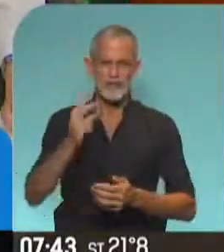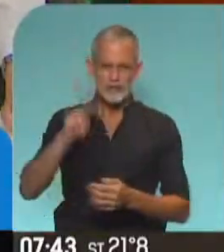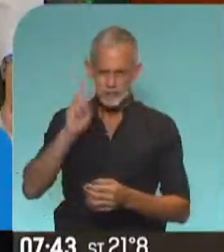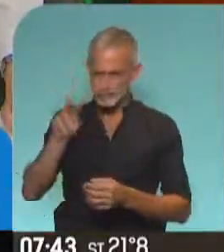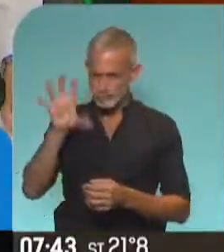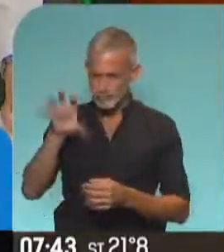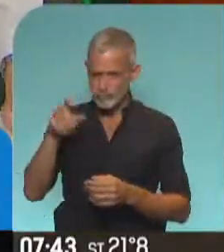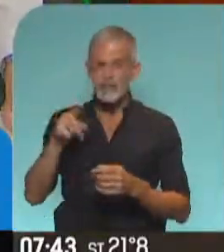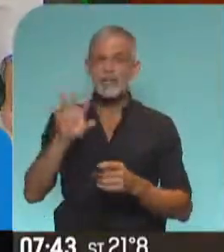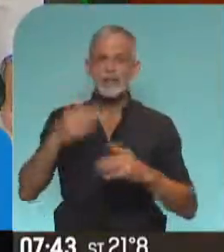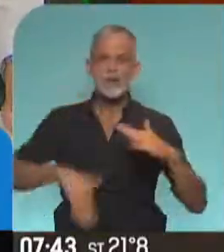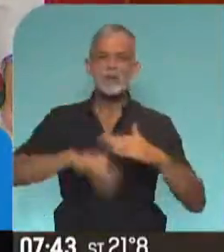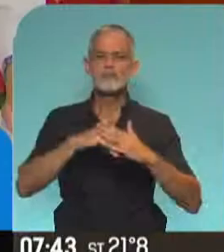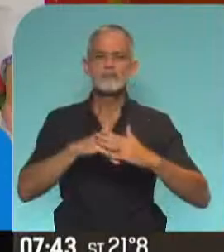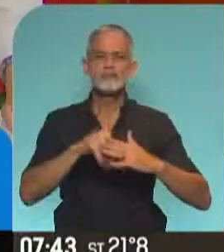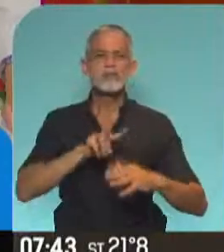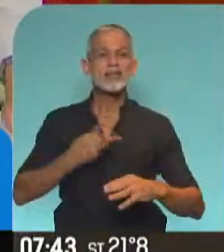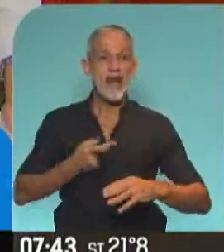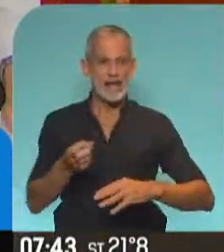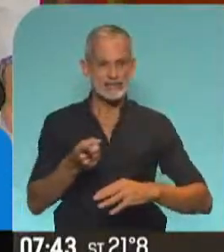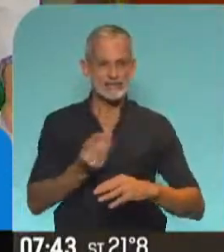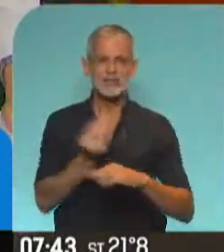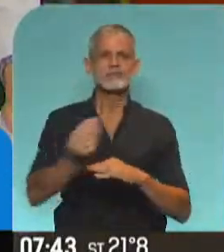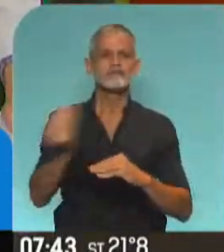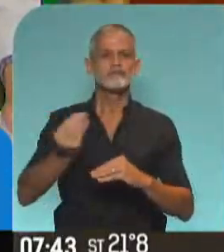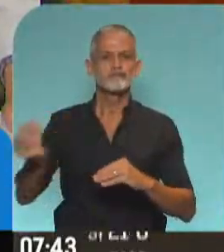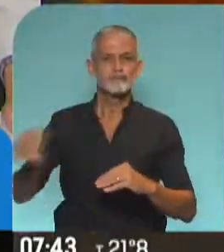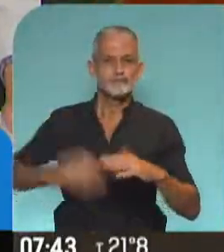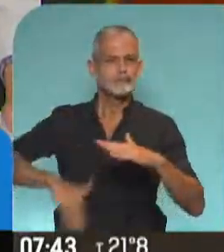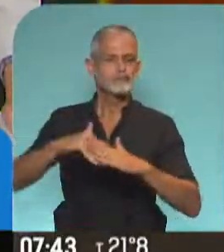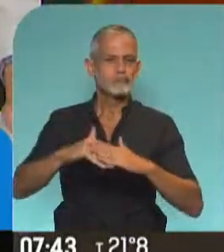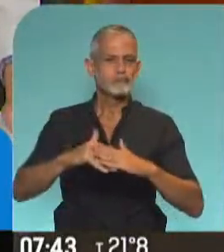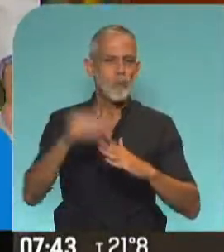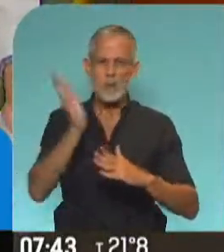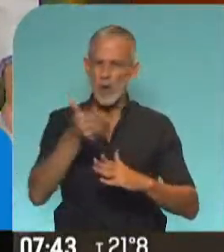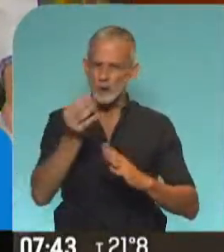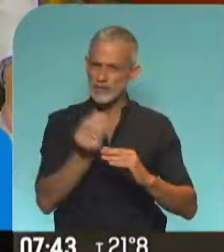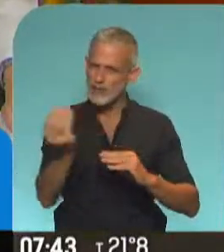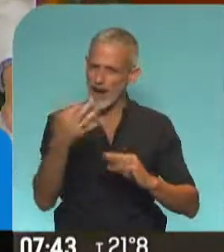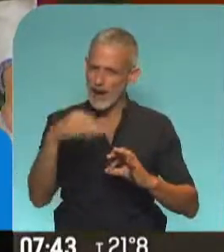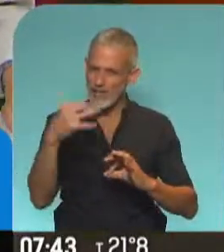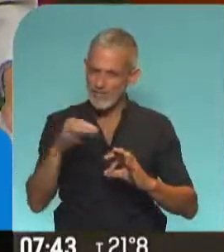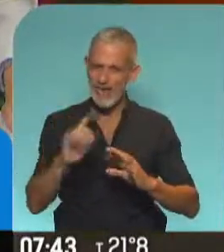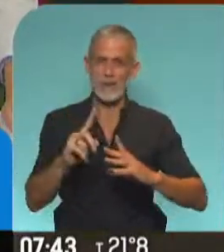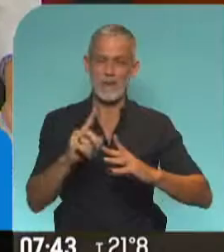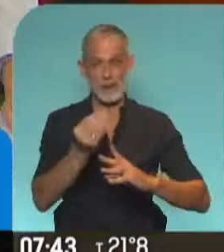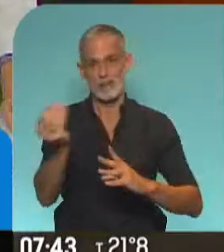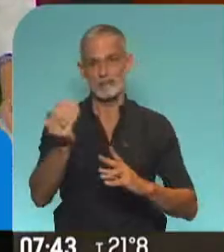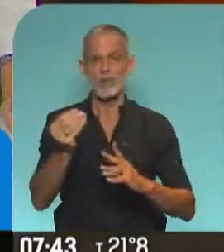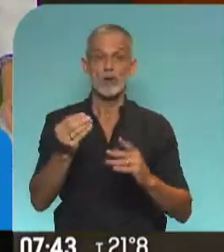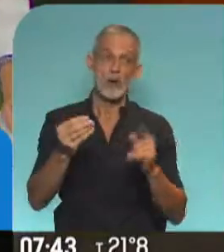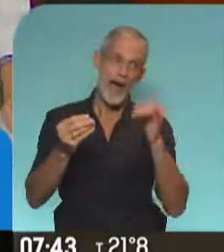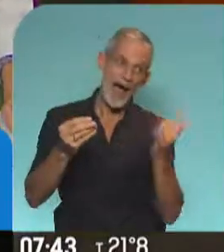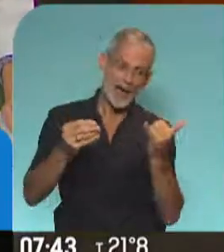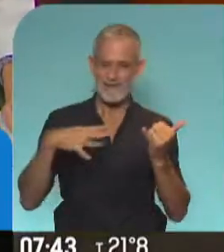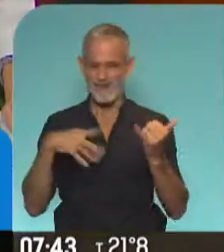Julita, el cupo laboral trans, forma parte justamente de este enunciado que trajiste como una especie de síntesis de lo que hay y de lo que falta. Bueno,